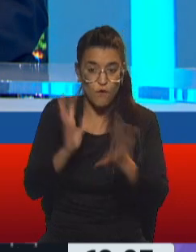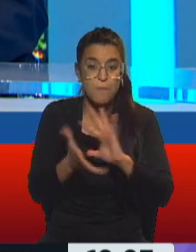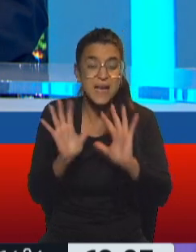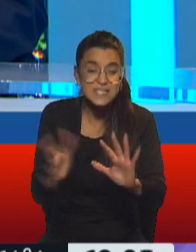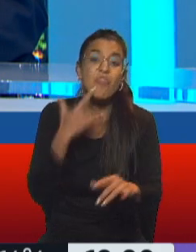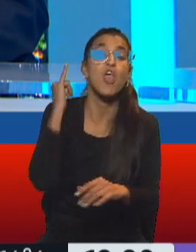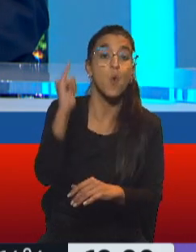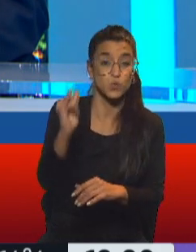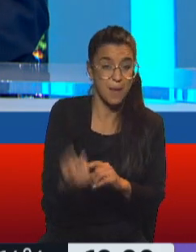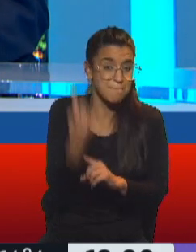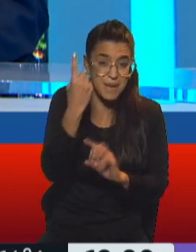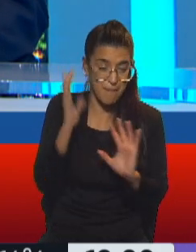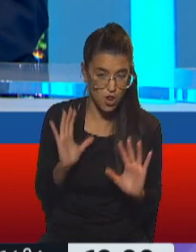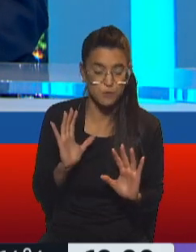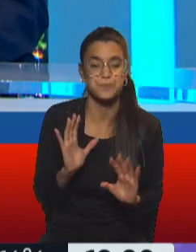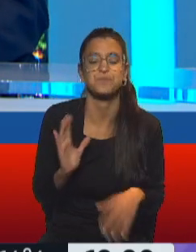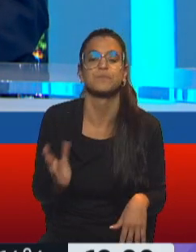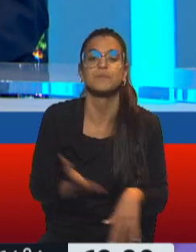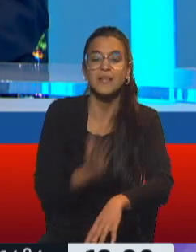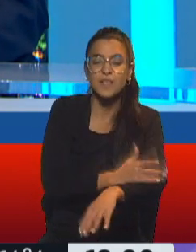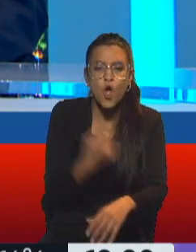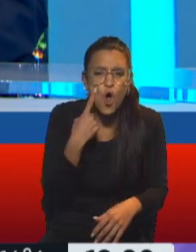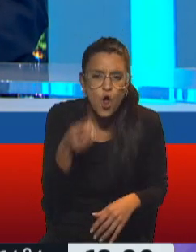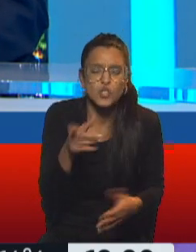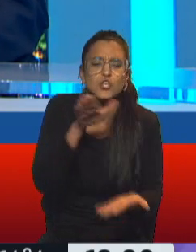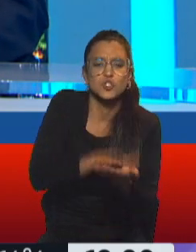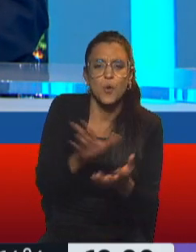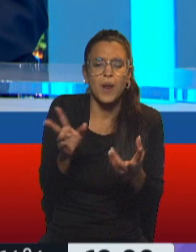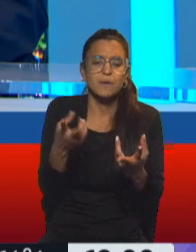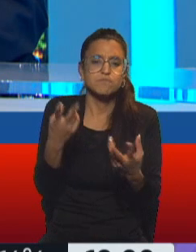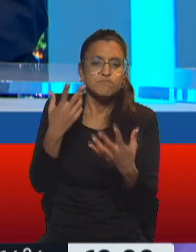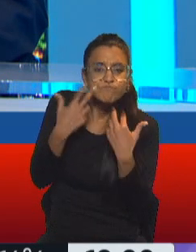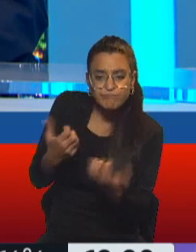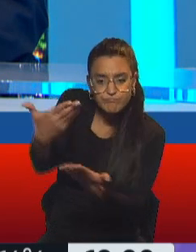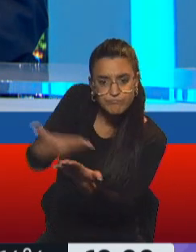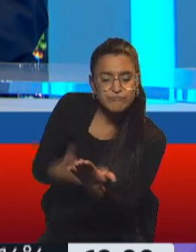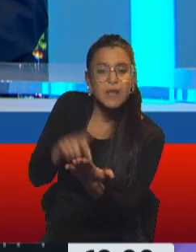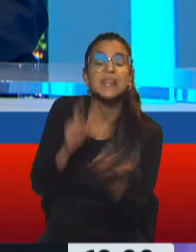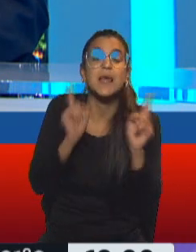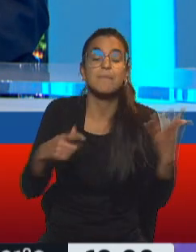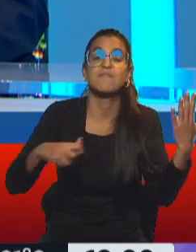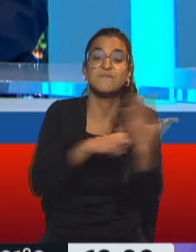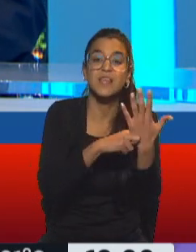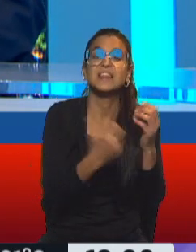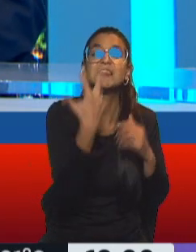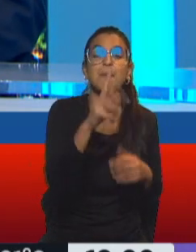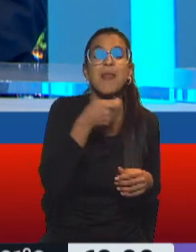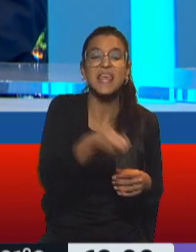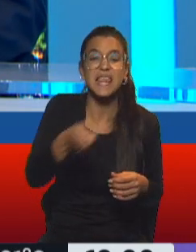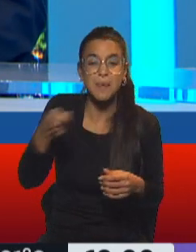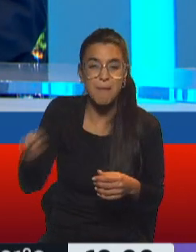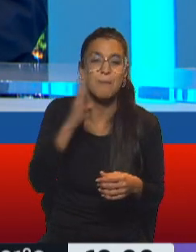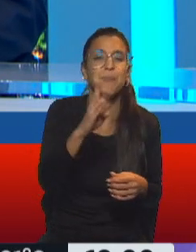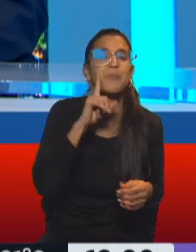fue denunciado. Antes de que se conociera el veredicto, también fue condenado el fiscal del triple crimen, Juan Ignacio